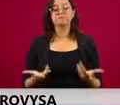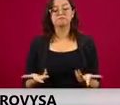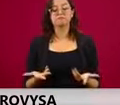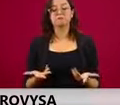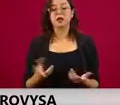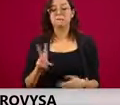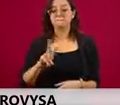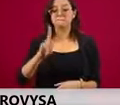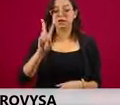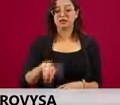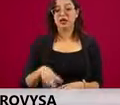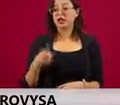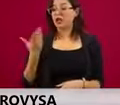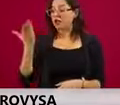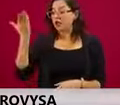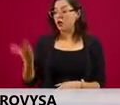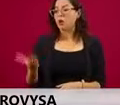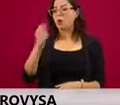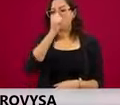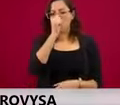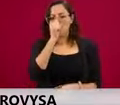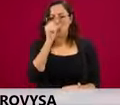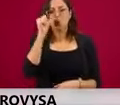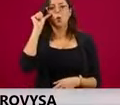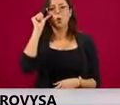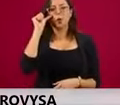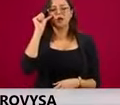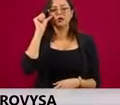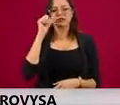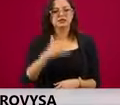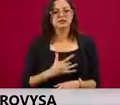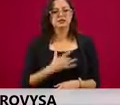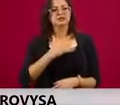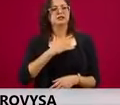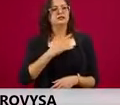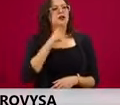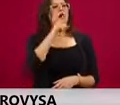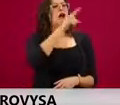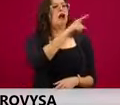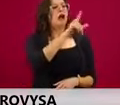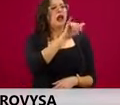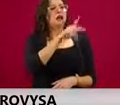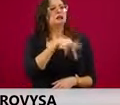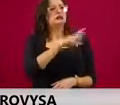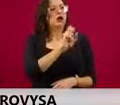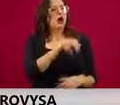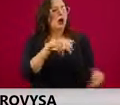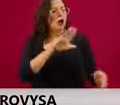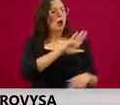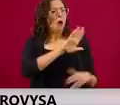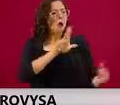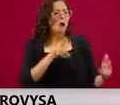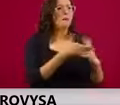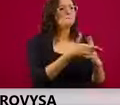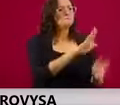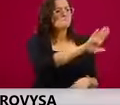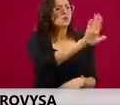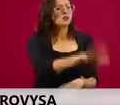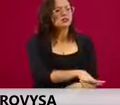investigar, Y el recibimiento ha sido el de siempre. O sea, no, a ver,